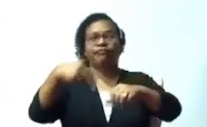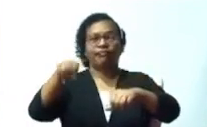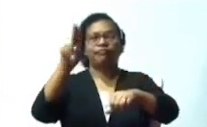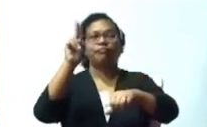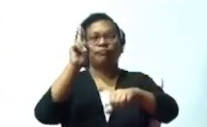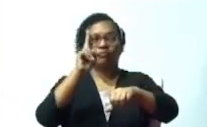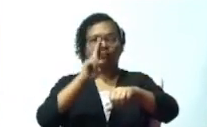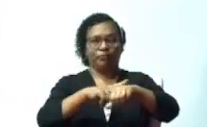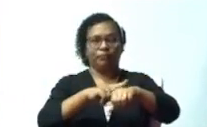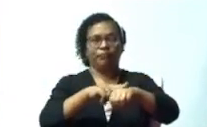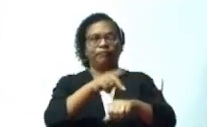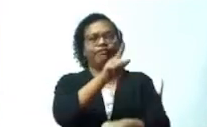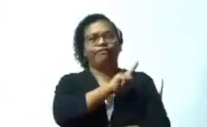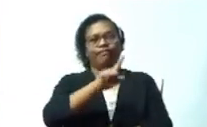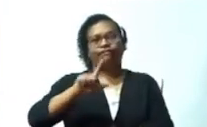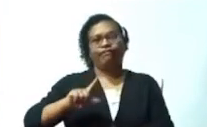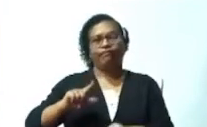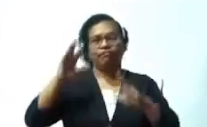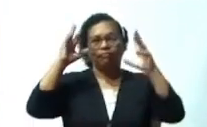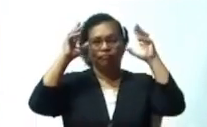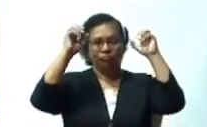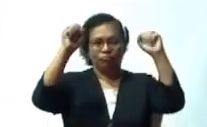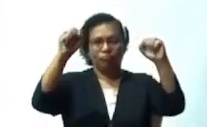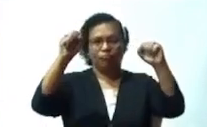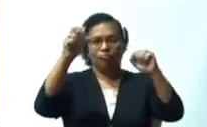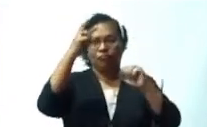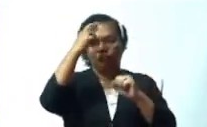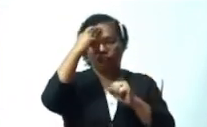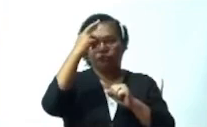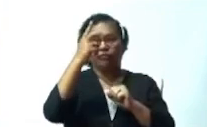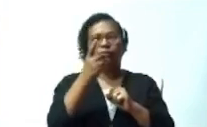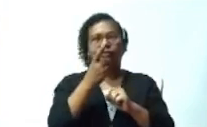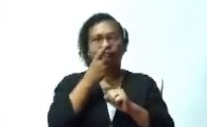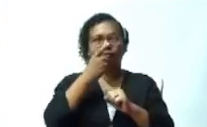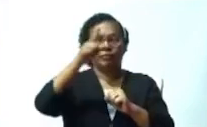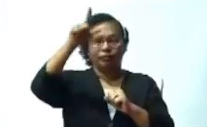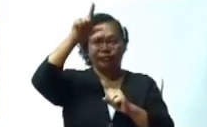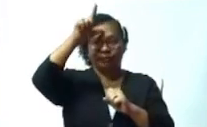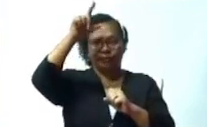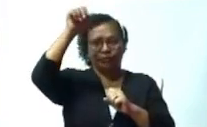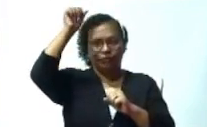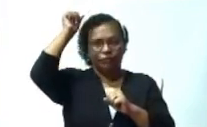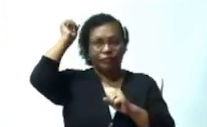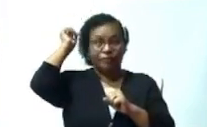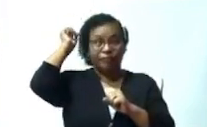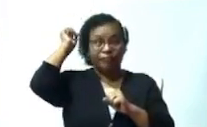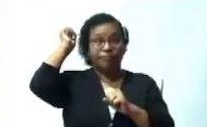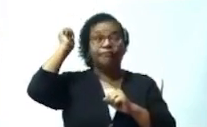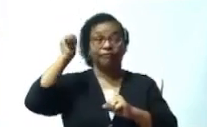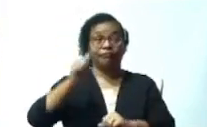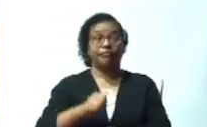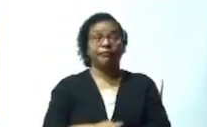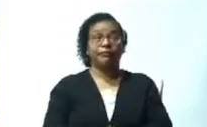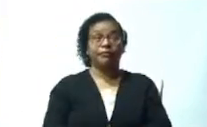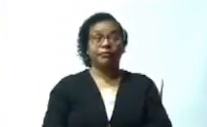excelentísimo señor presidente de la República, Luis Abinader, que a propósito